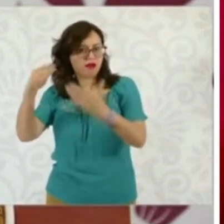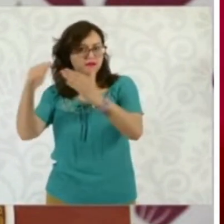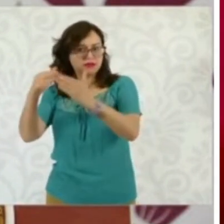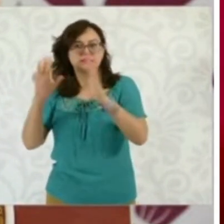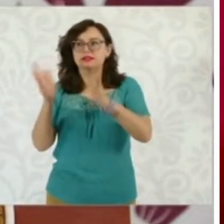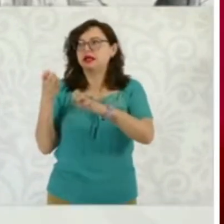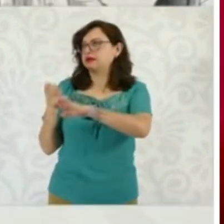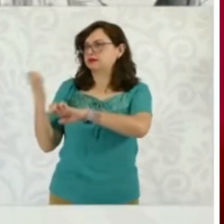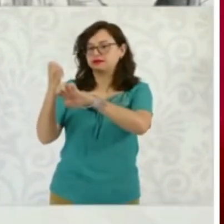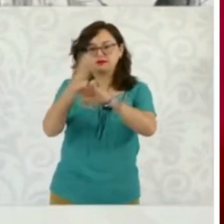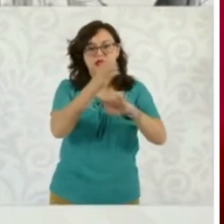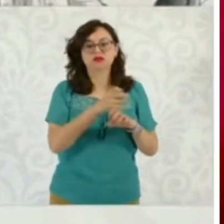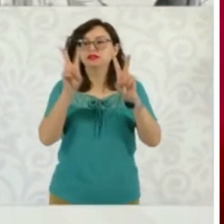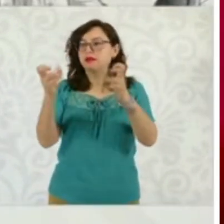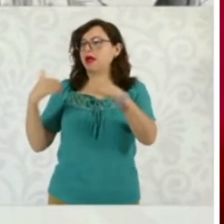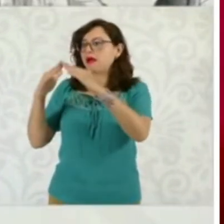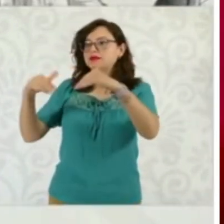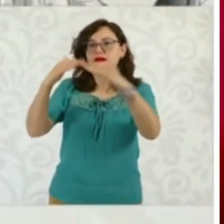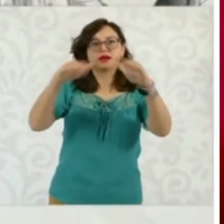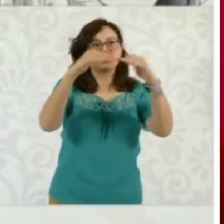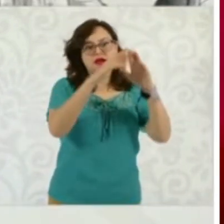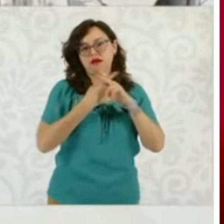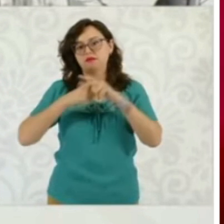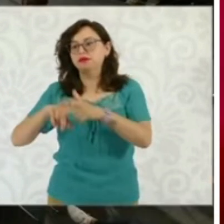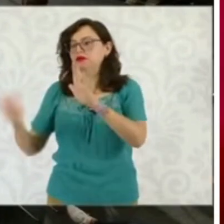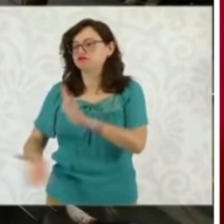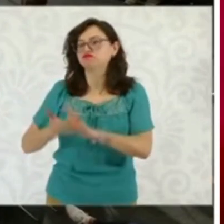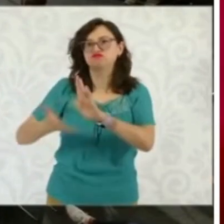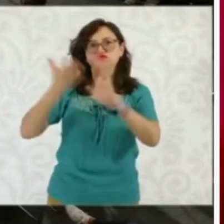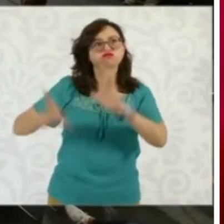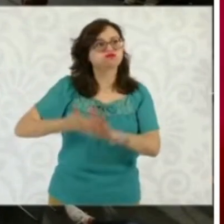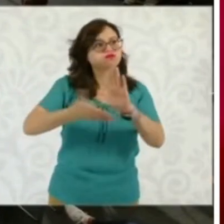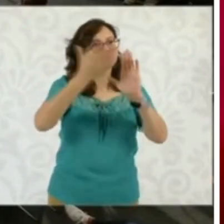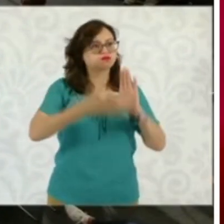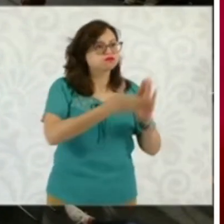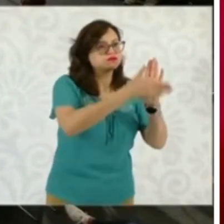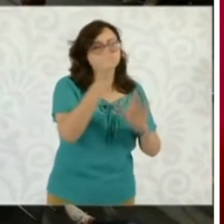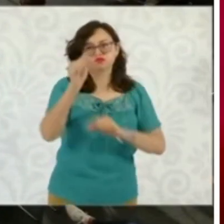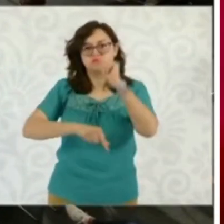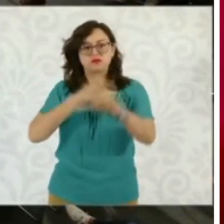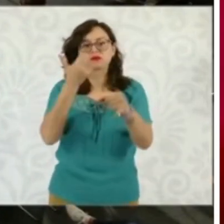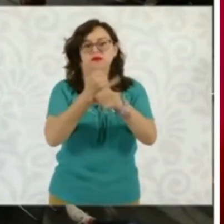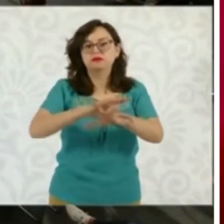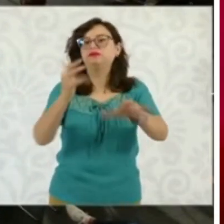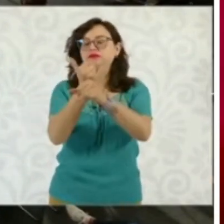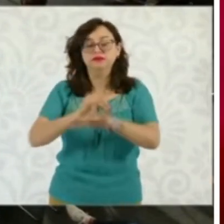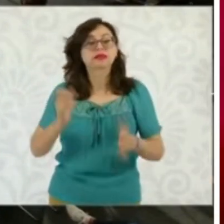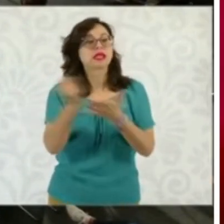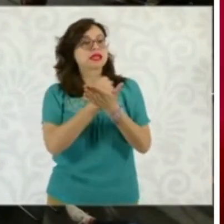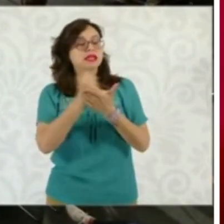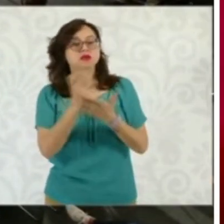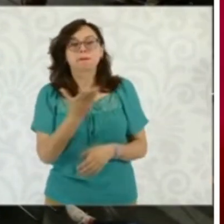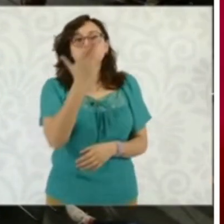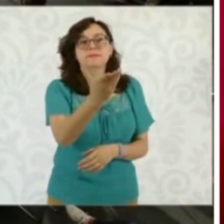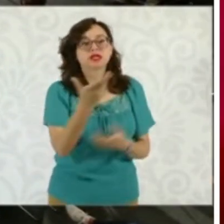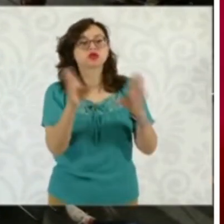y estamos viendo pues para poner primeras piedras en conjuntos habitacionales y poder informar. ¿Cómo puede uno acceder a ese crédito? Bueno, en